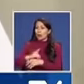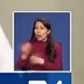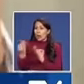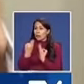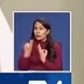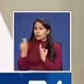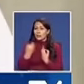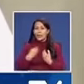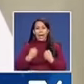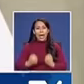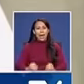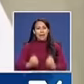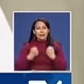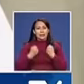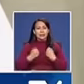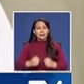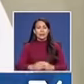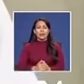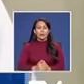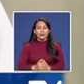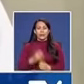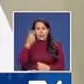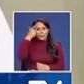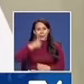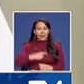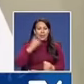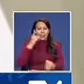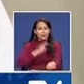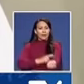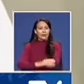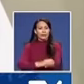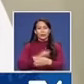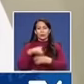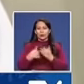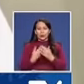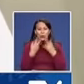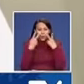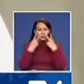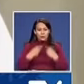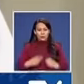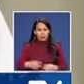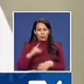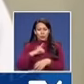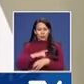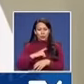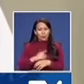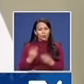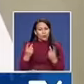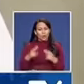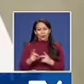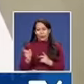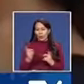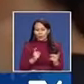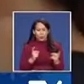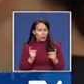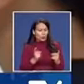ejercicio. Recordemos que al diabético tiene que manejarlo un equipo multidisciplinario, tiene que también ser manejado por